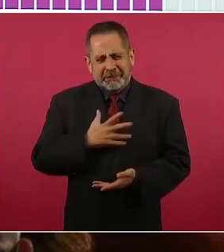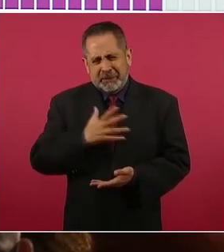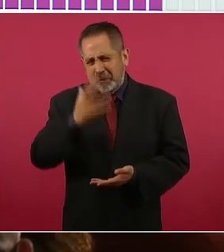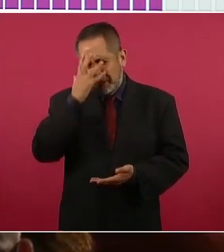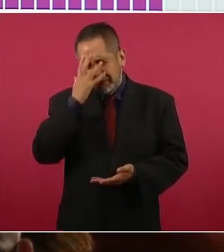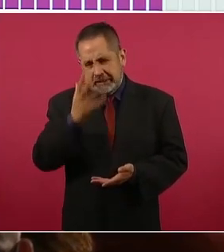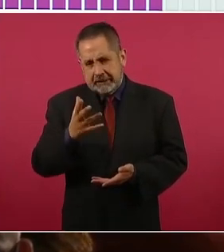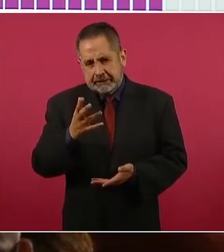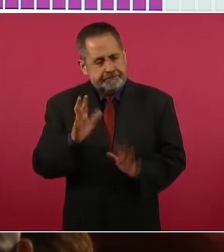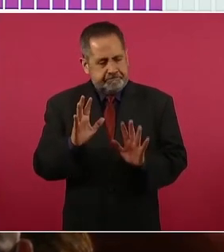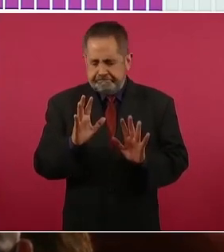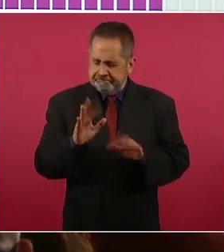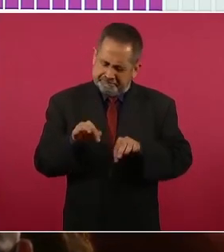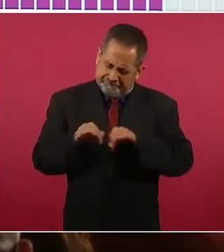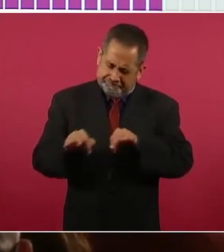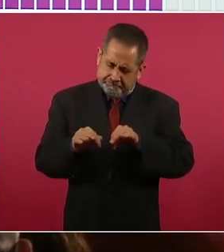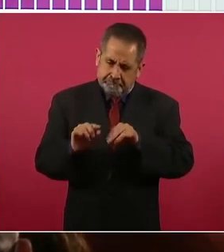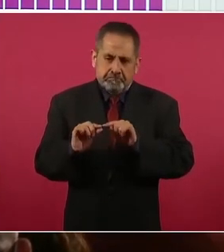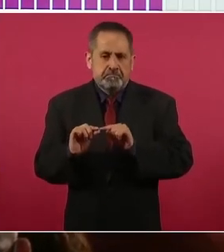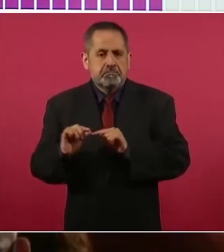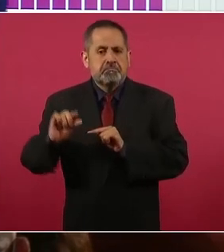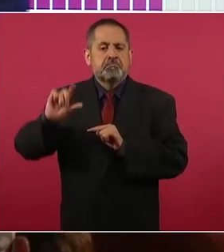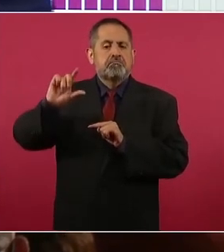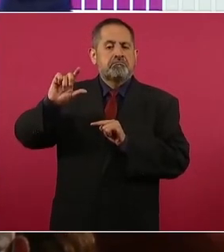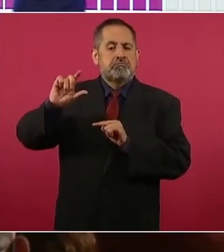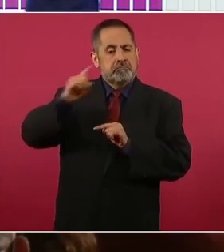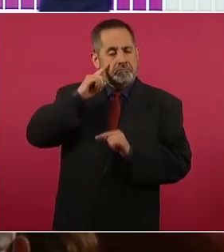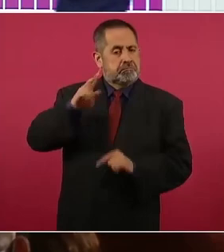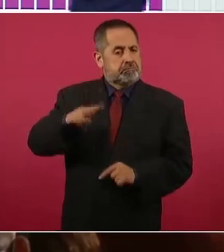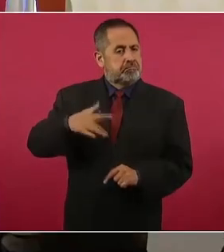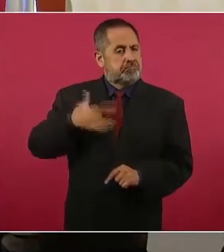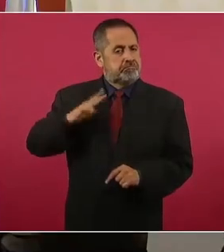Y esto es lo nuestro, que me da mucho orgullo.